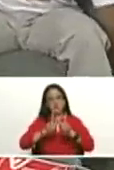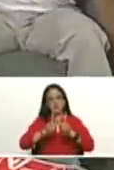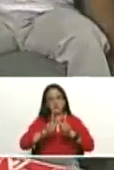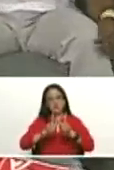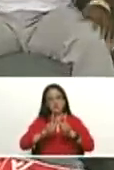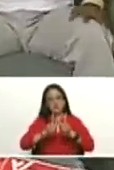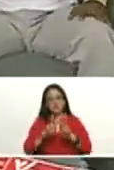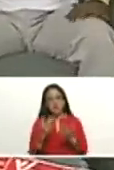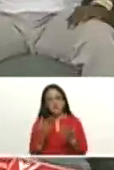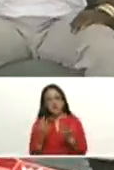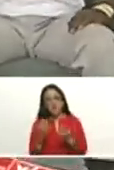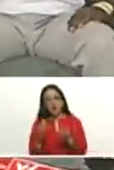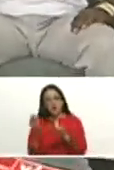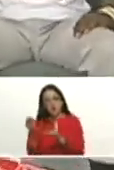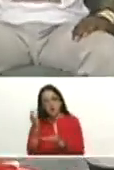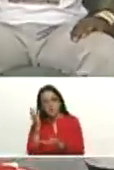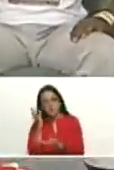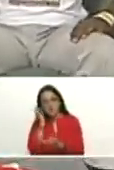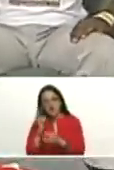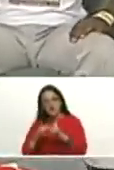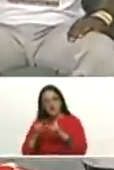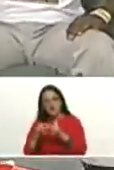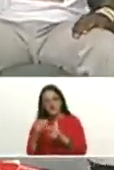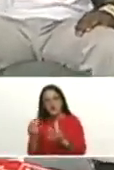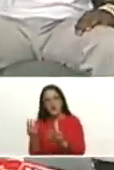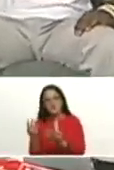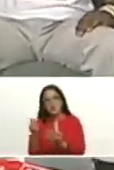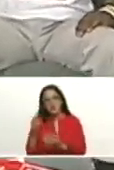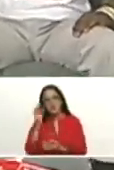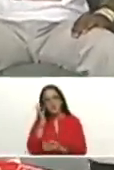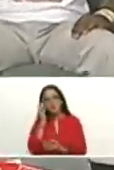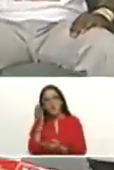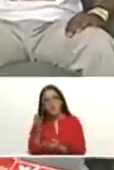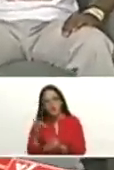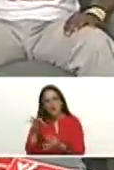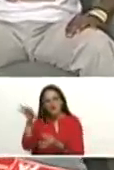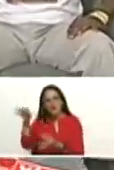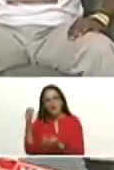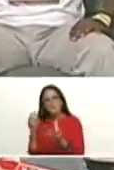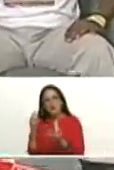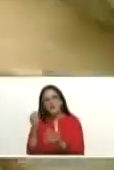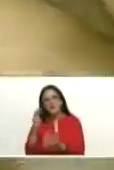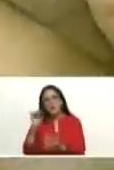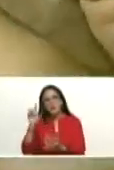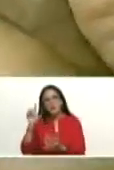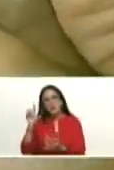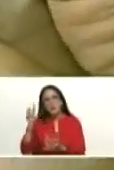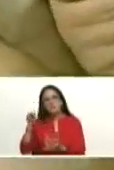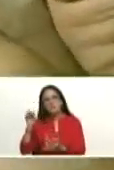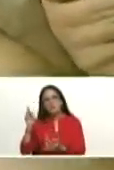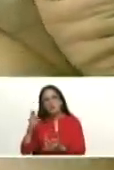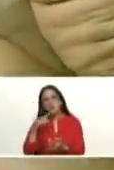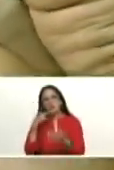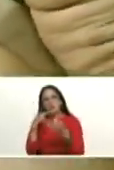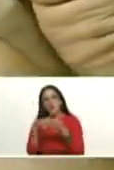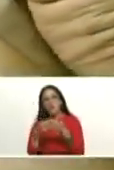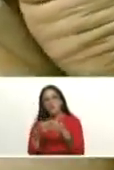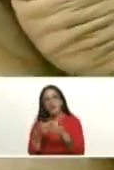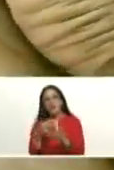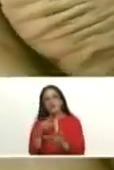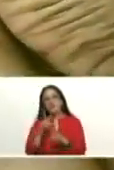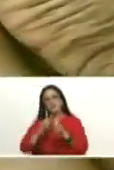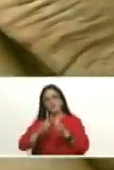la mano de Huilesca, la mano de Jennifer, la mano de Wilmer. Y en nombre de la gran